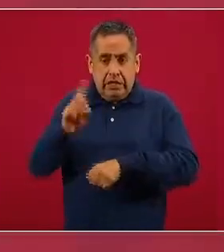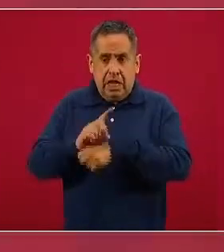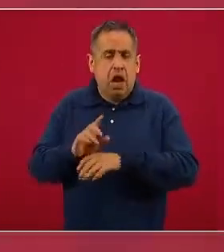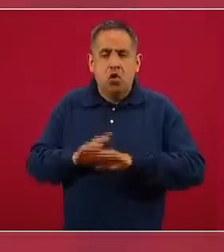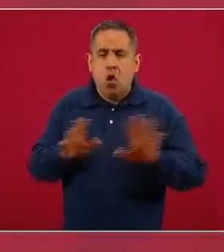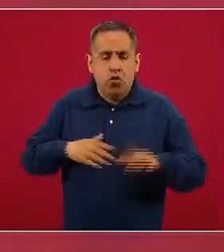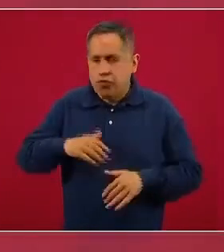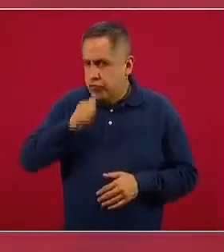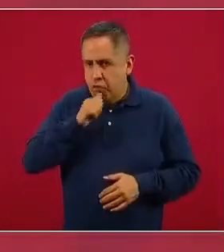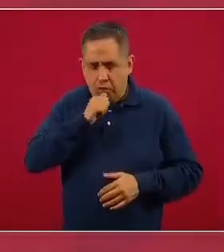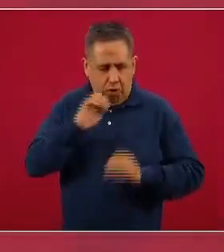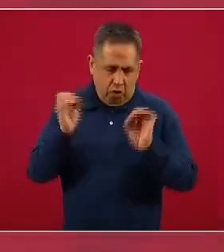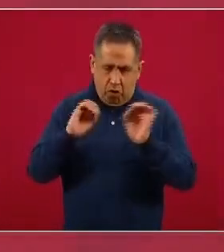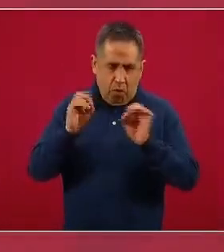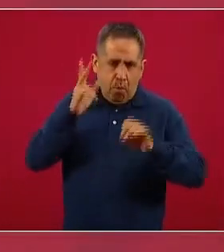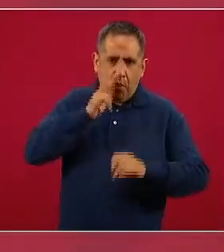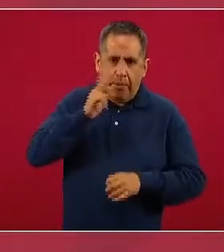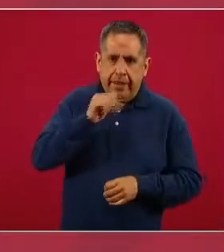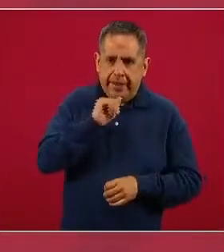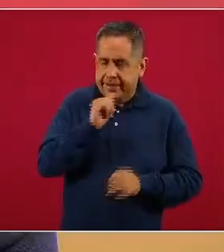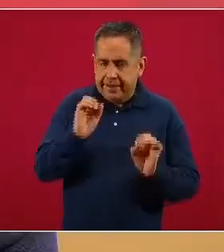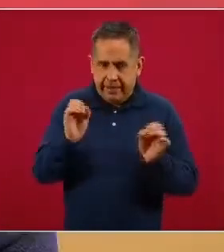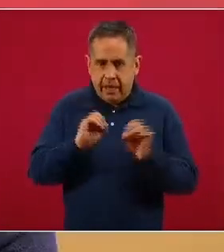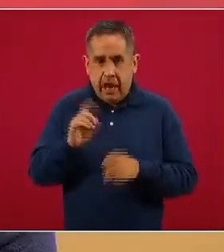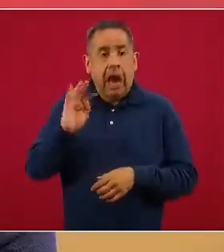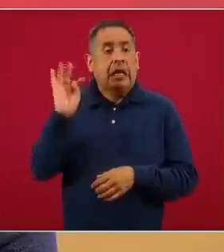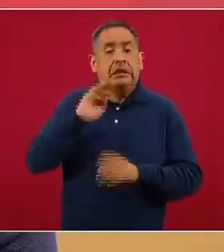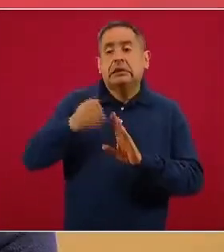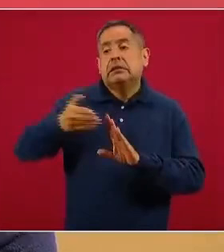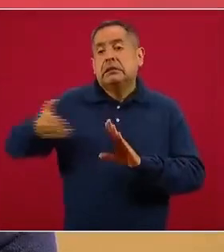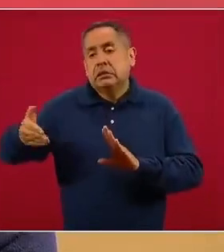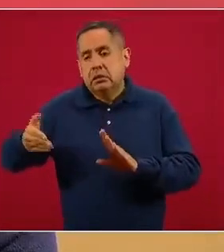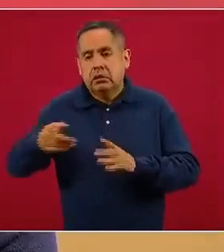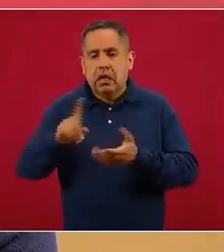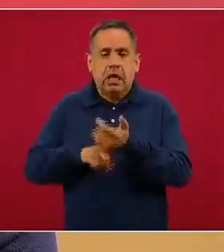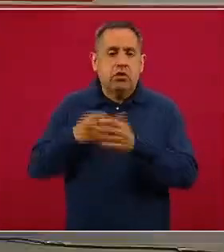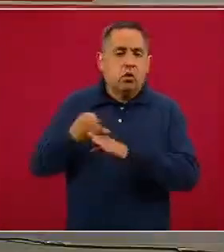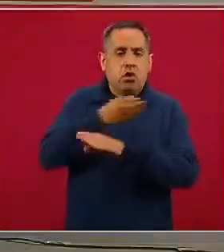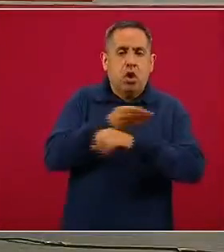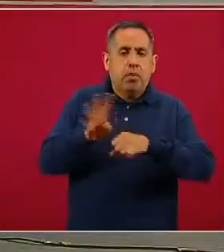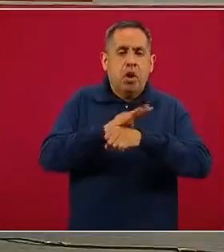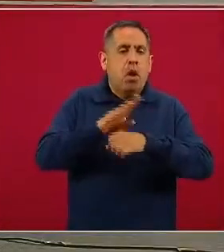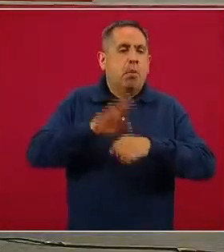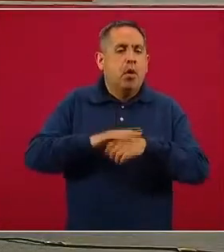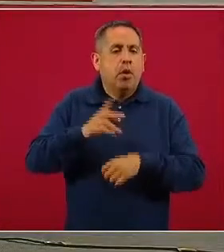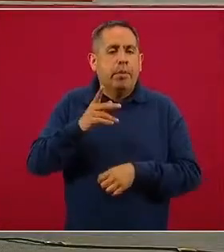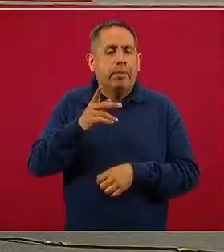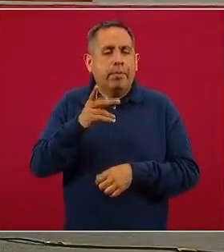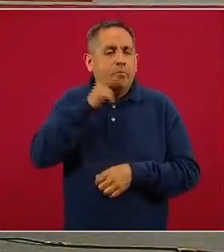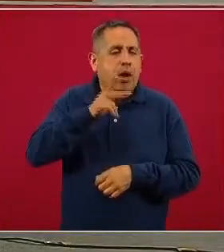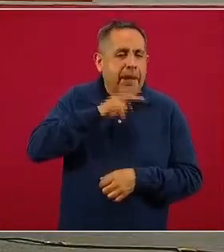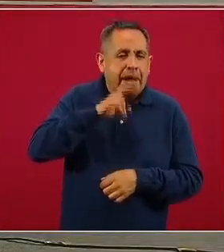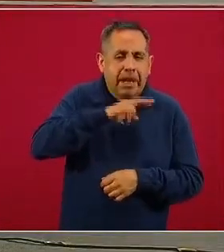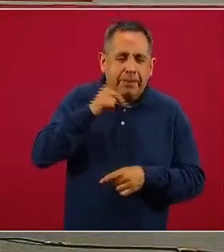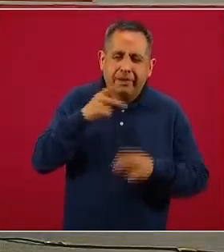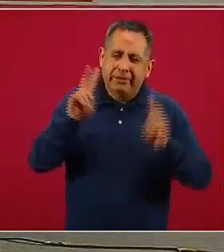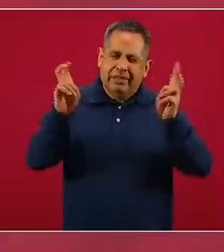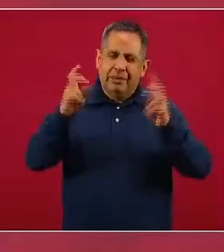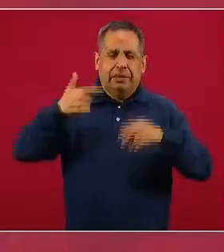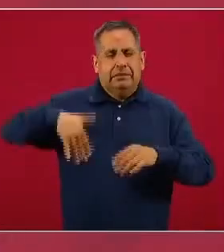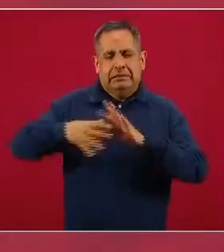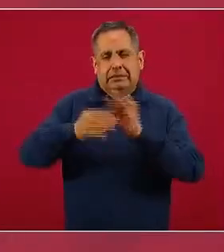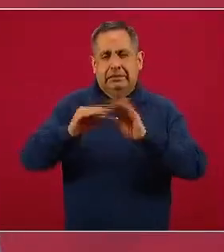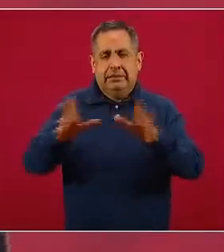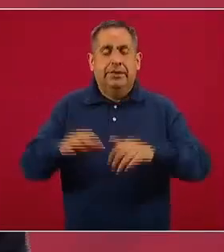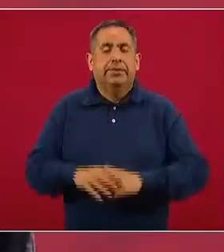no hay esa evidencia como tal, además de que muchos de los casos lógicamente fueron positivos por pruebas rápidas y tenemos este tema del que ya